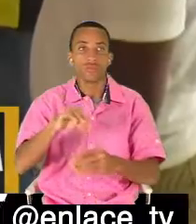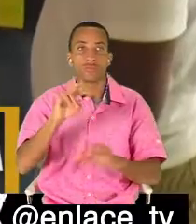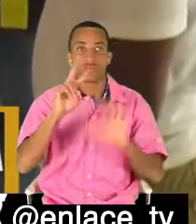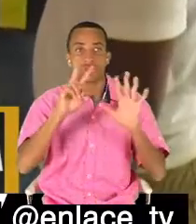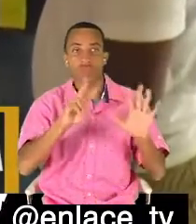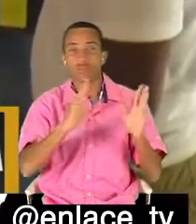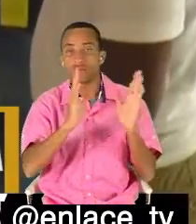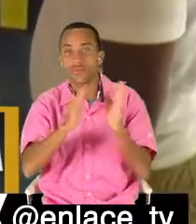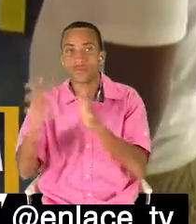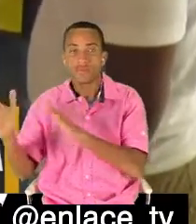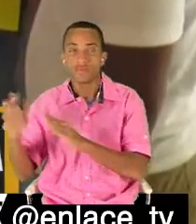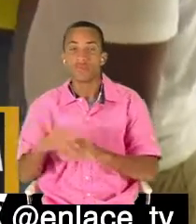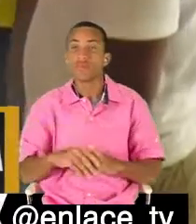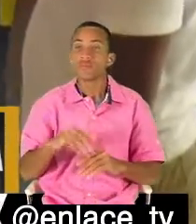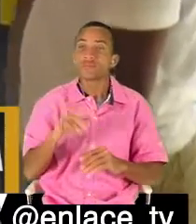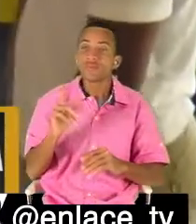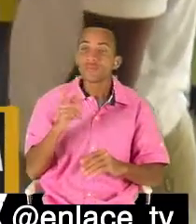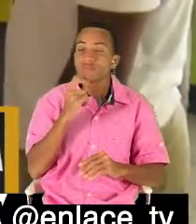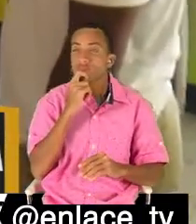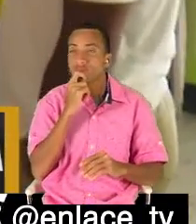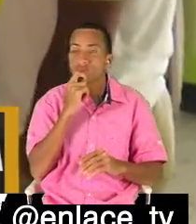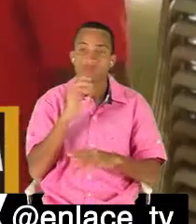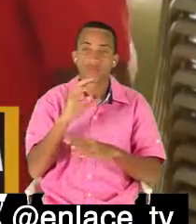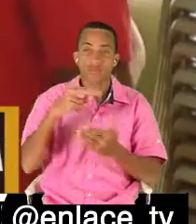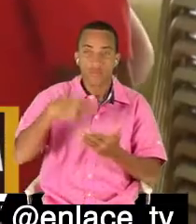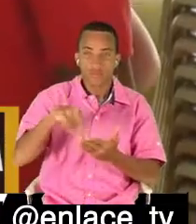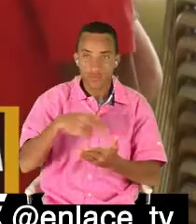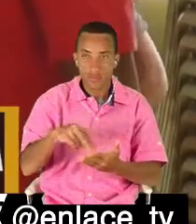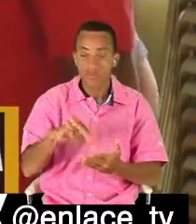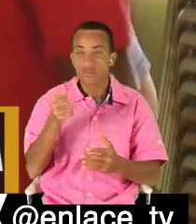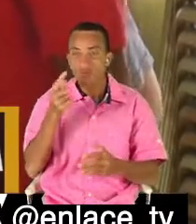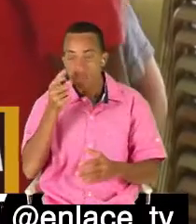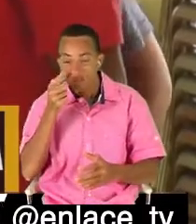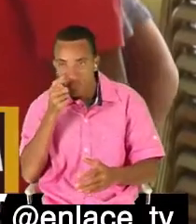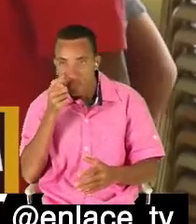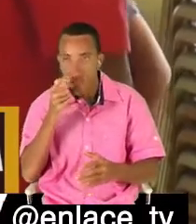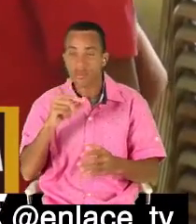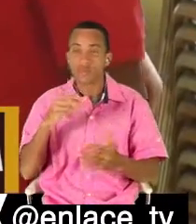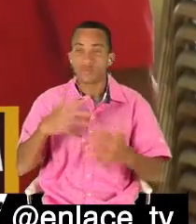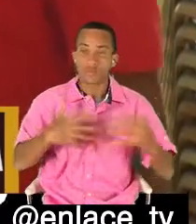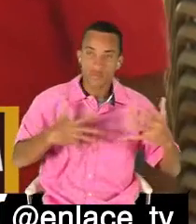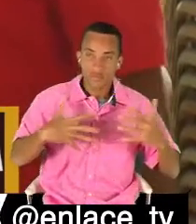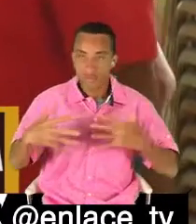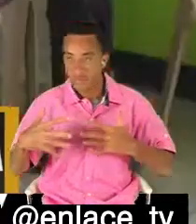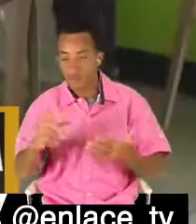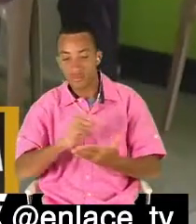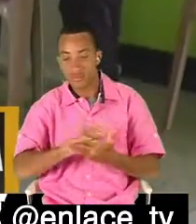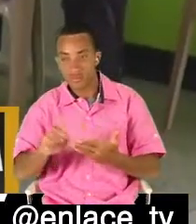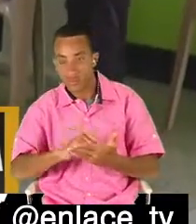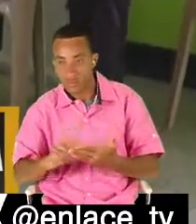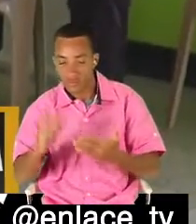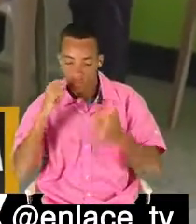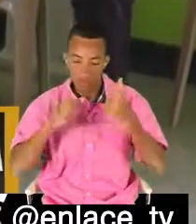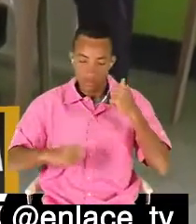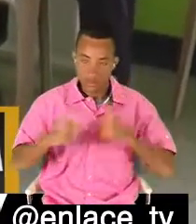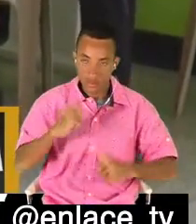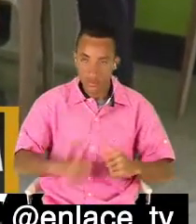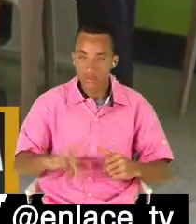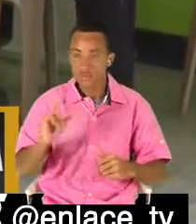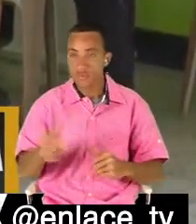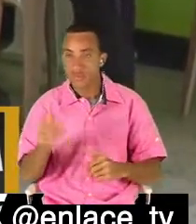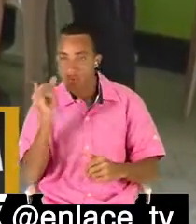censo cultural, entre ellos danzas, vigía de patrimonio, teatro, literatura, artes plásticas, artes audiovisuales